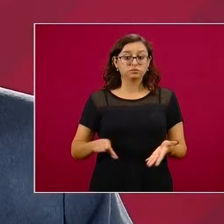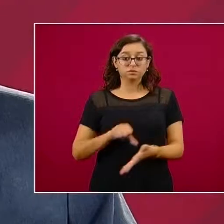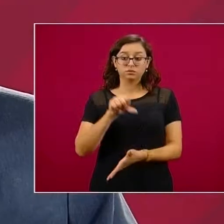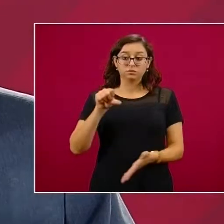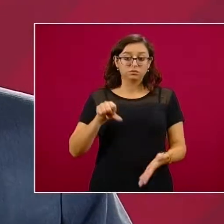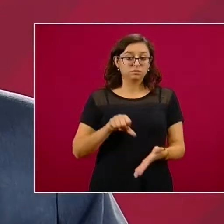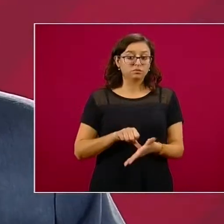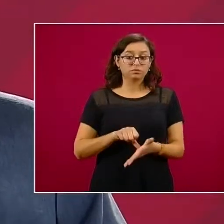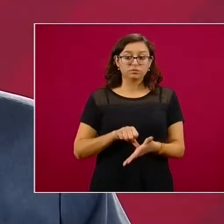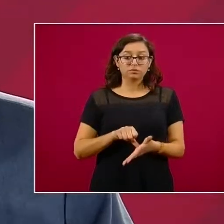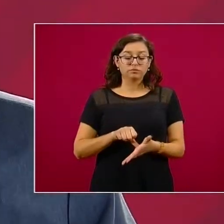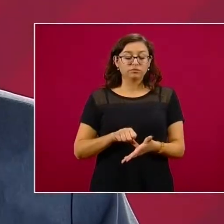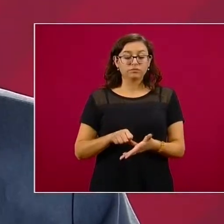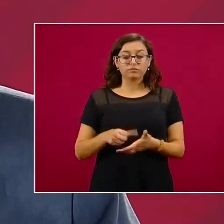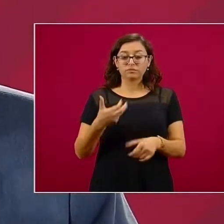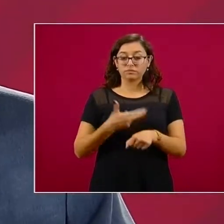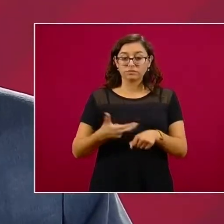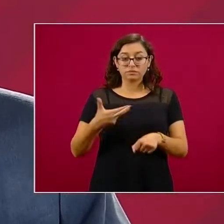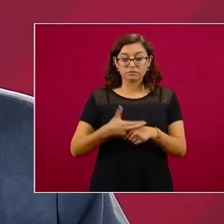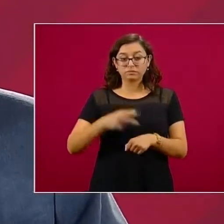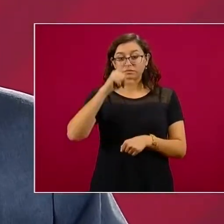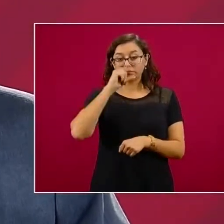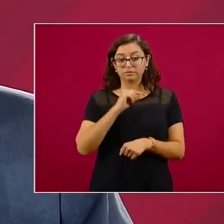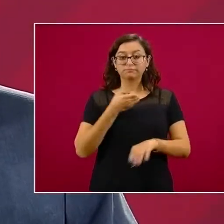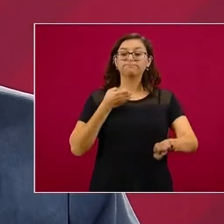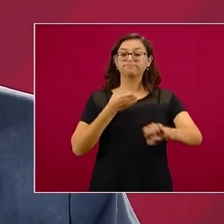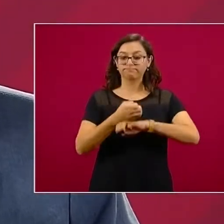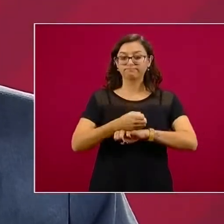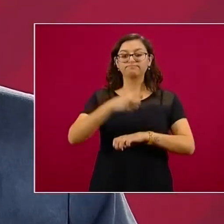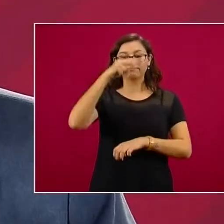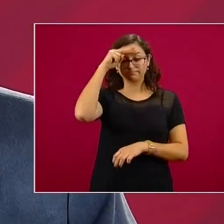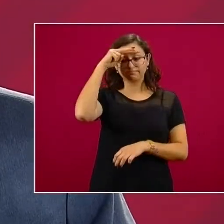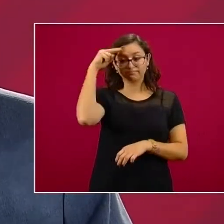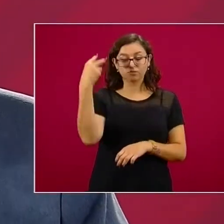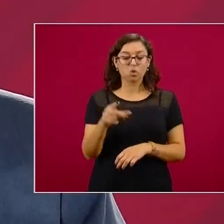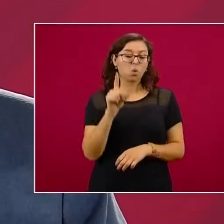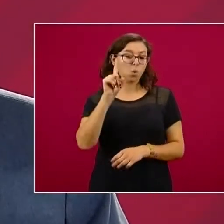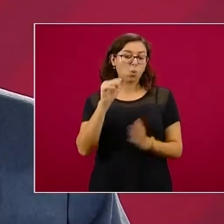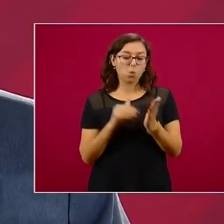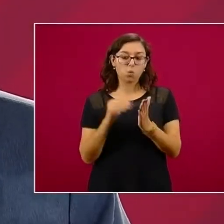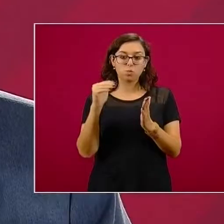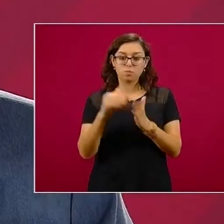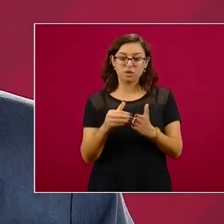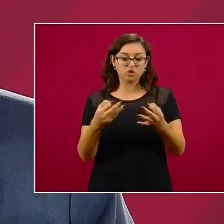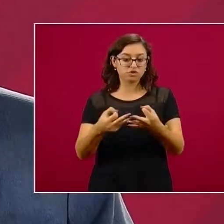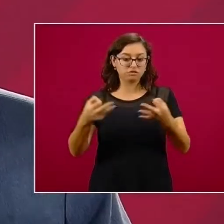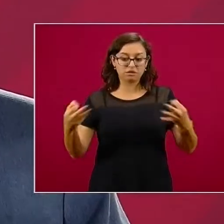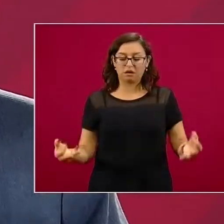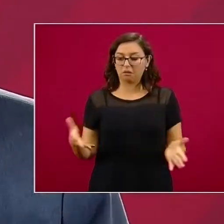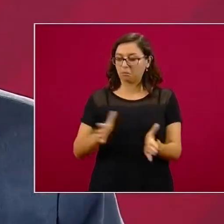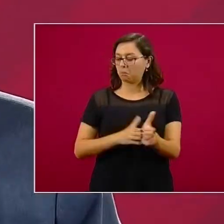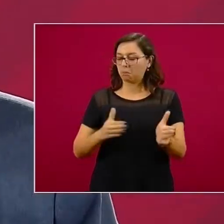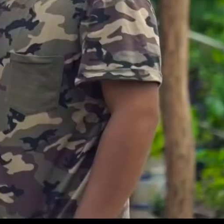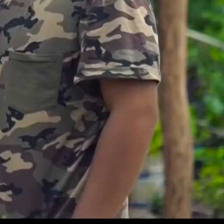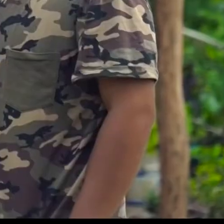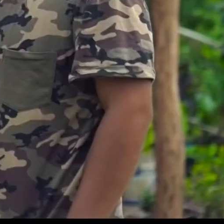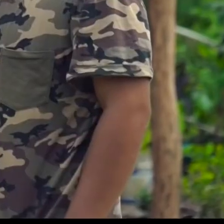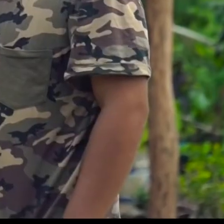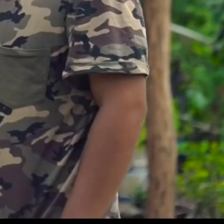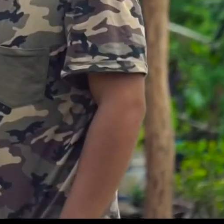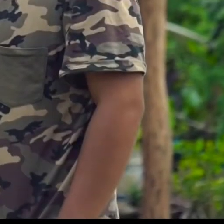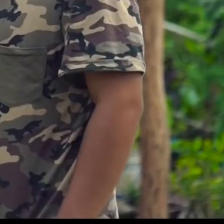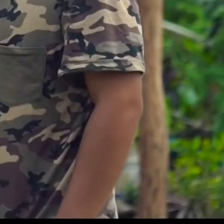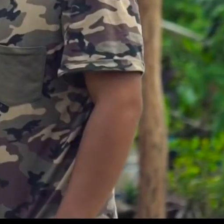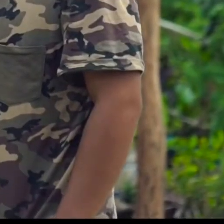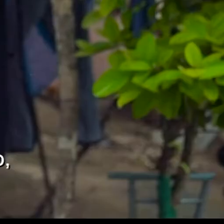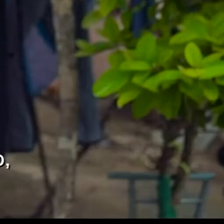con ciudades que tengan buena calidad en sus servicios básicos. La especulación de terrenos en las ciudades genera la expulsión de personas hacia